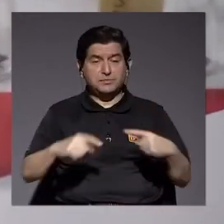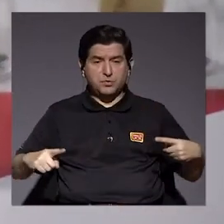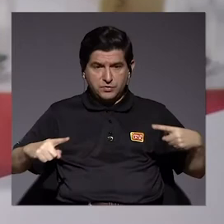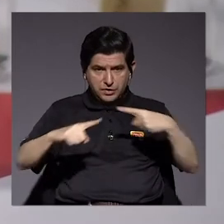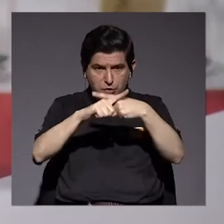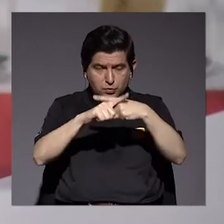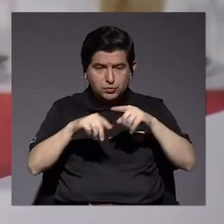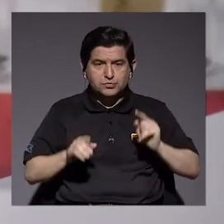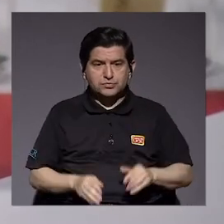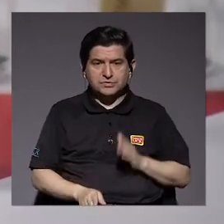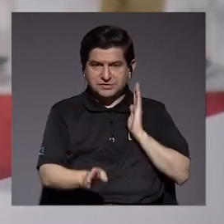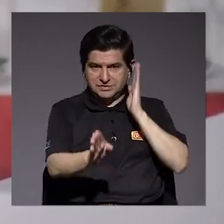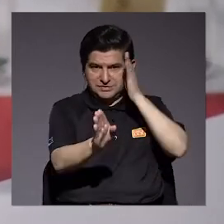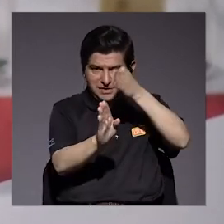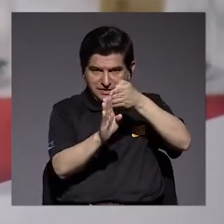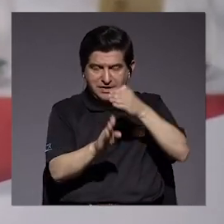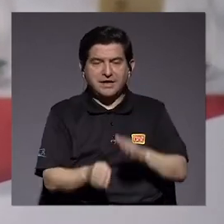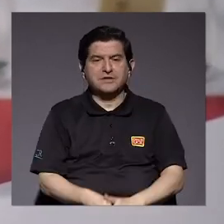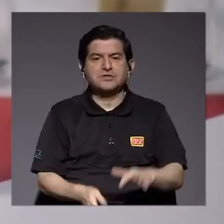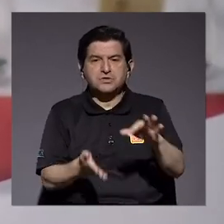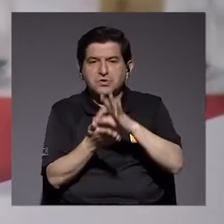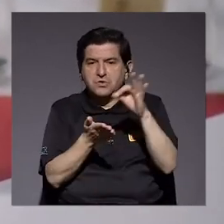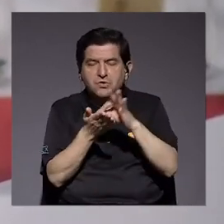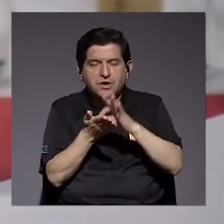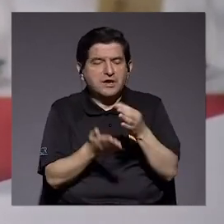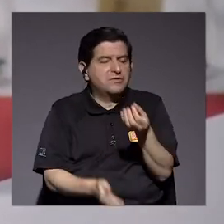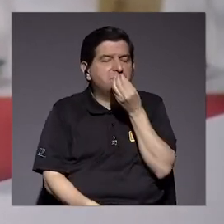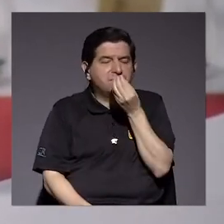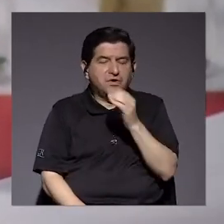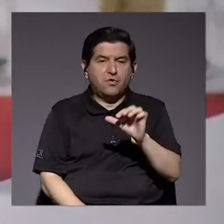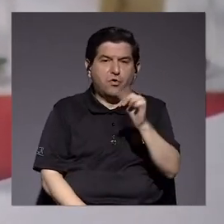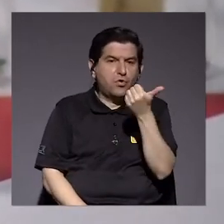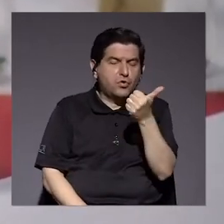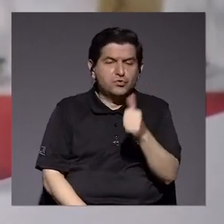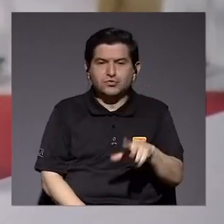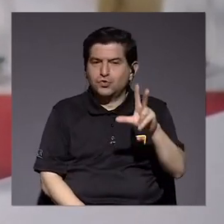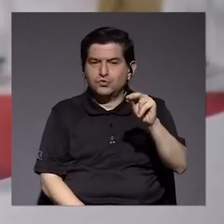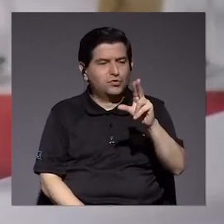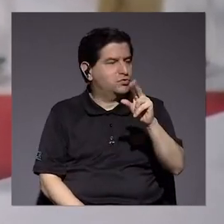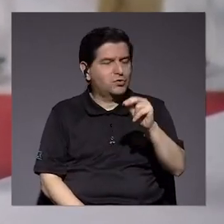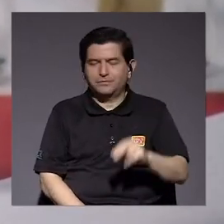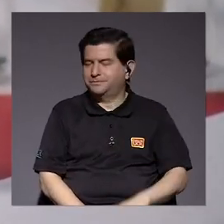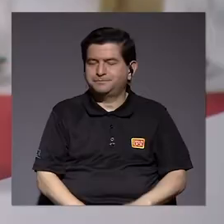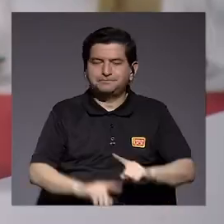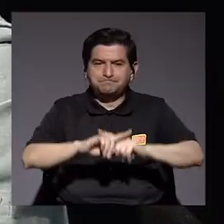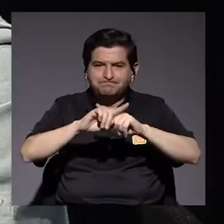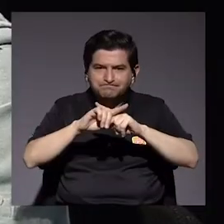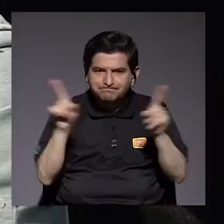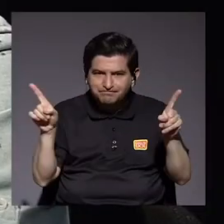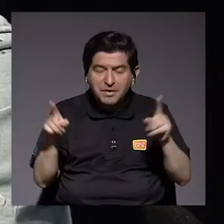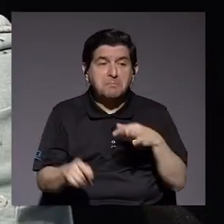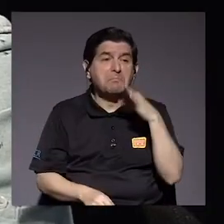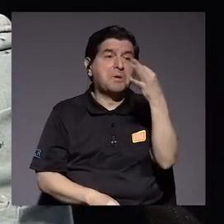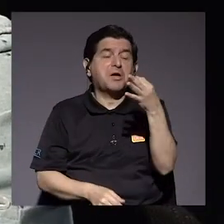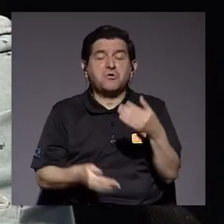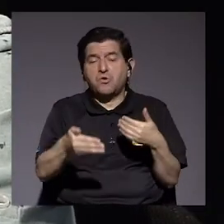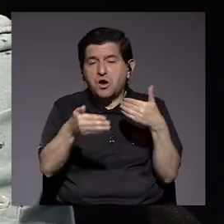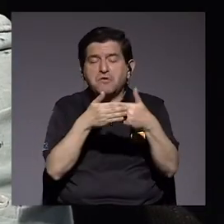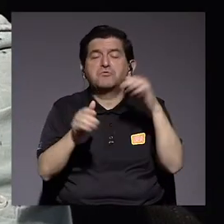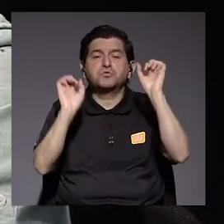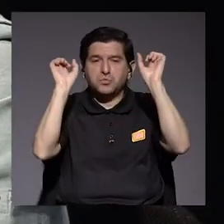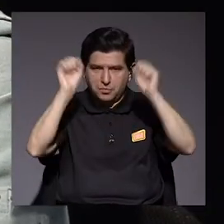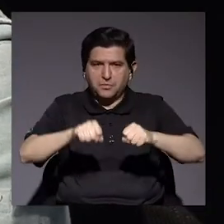podemos cruzar directamente con el frijol que comemos. Los otros aún no los podemos cruzar, pero en un futuro